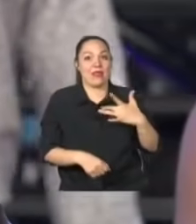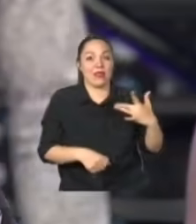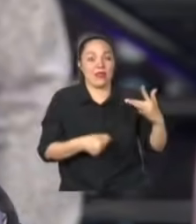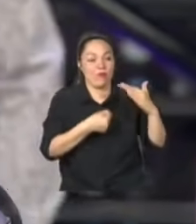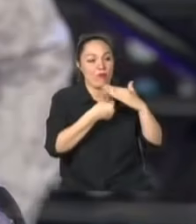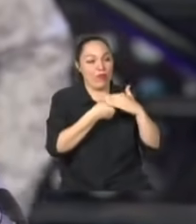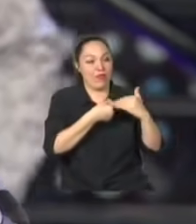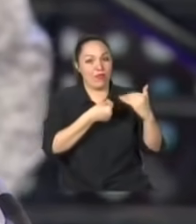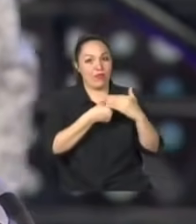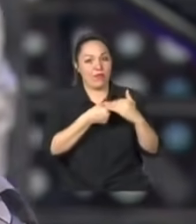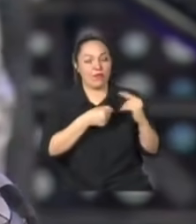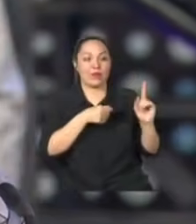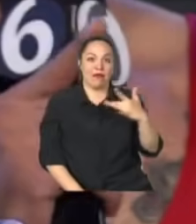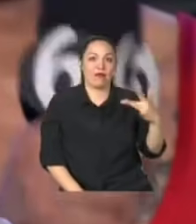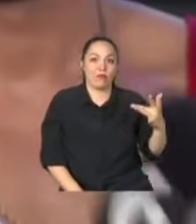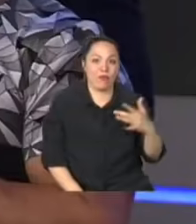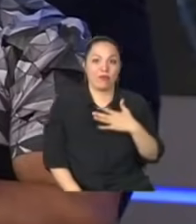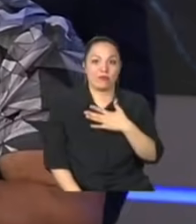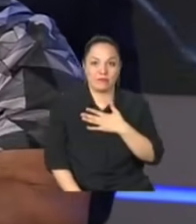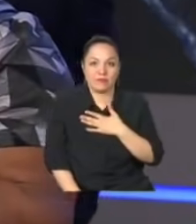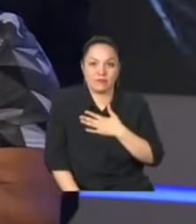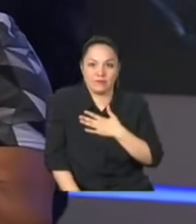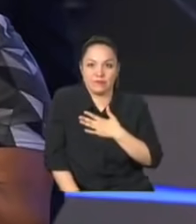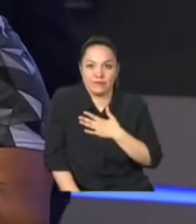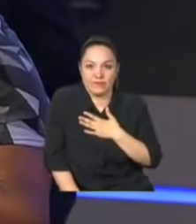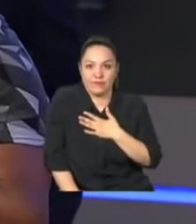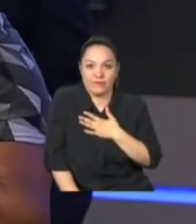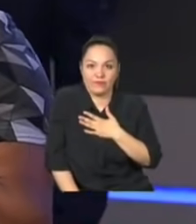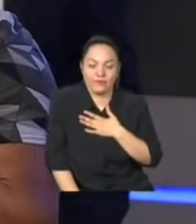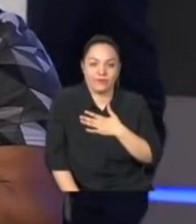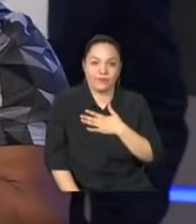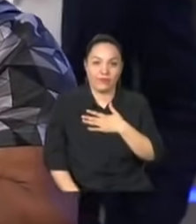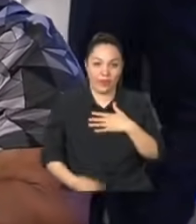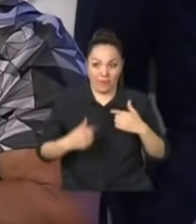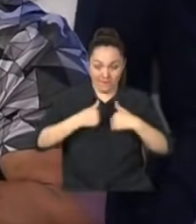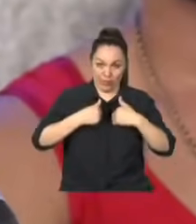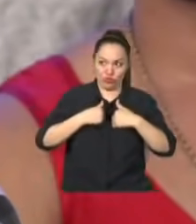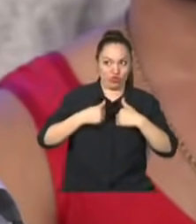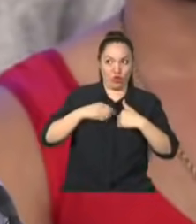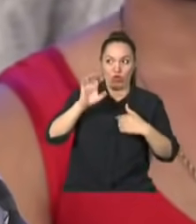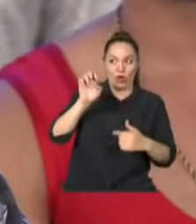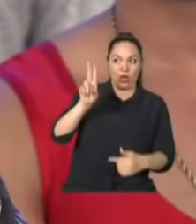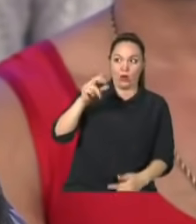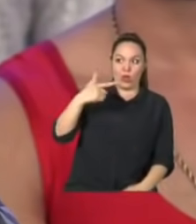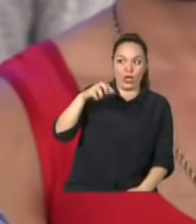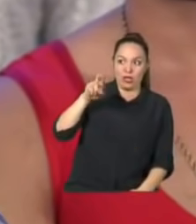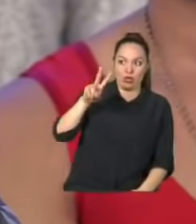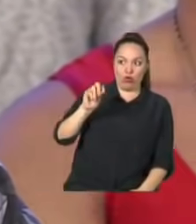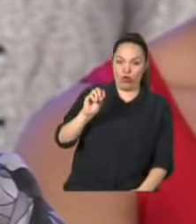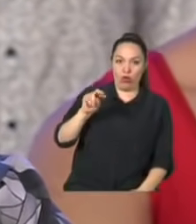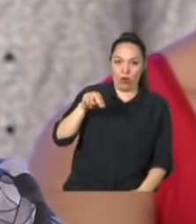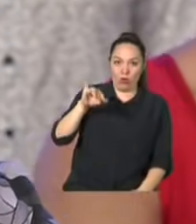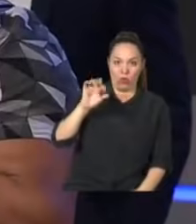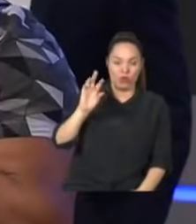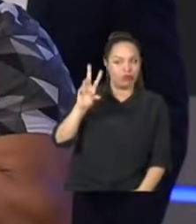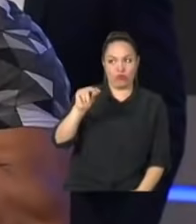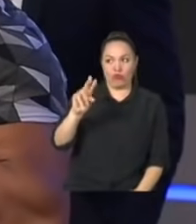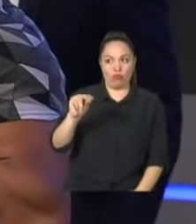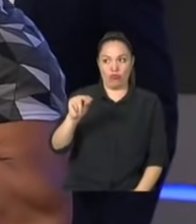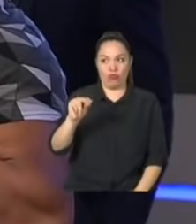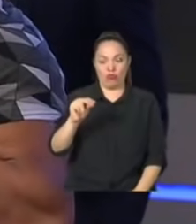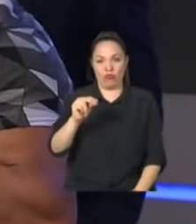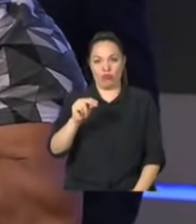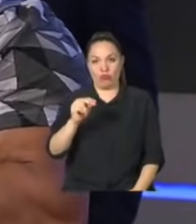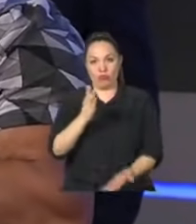Conan Vic está enamorado de usted. Pero en mi persona real, como Eugenio Torres, no. Ah, caray.